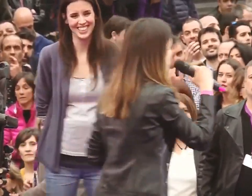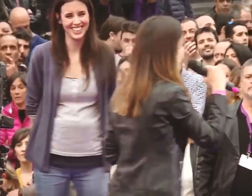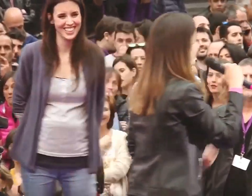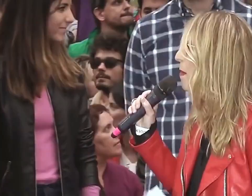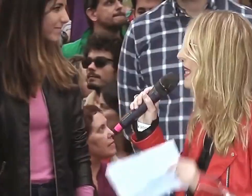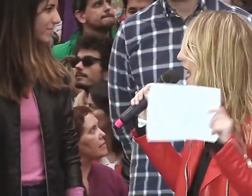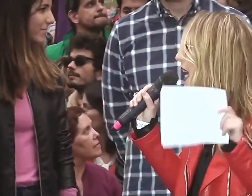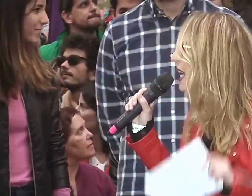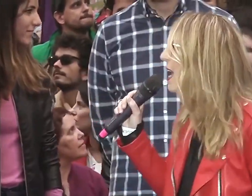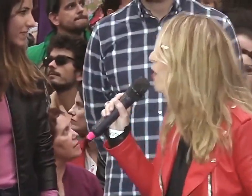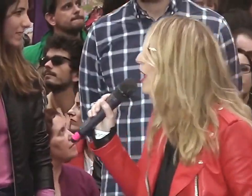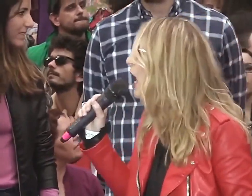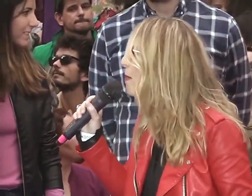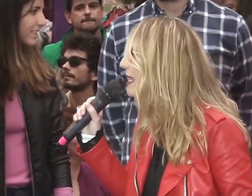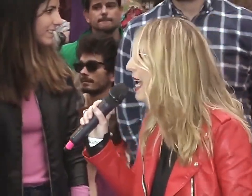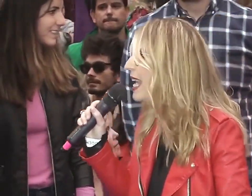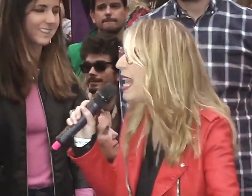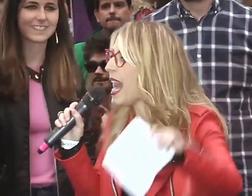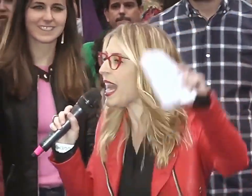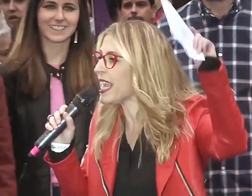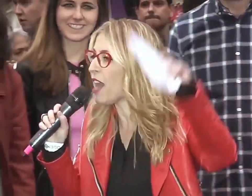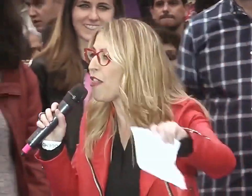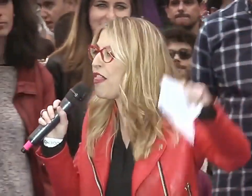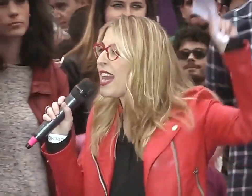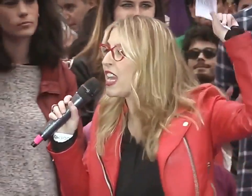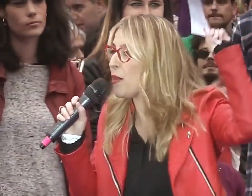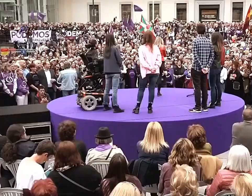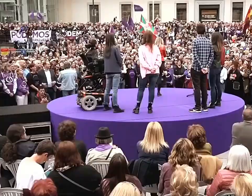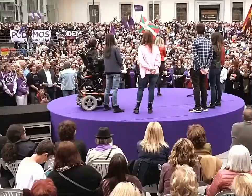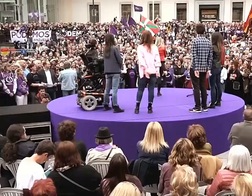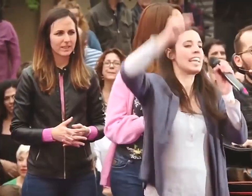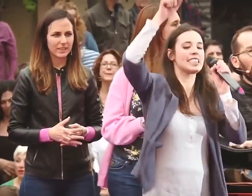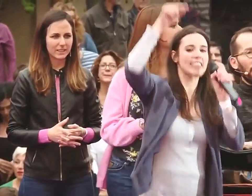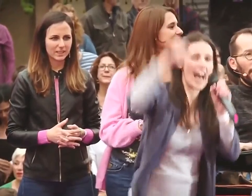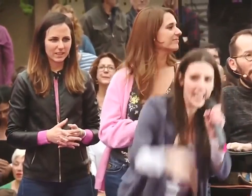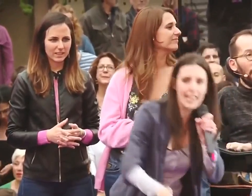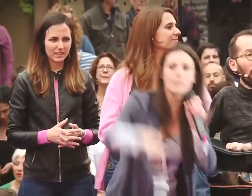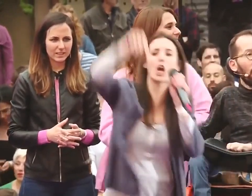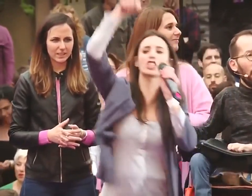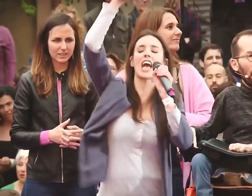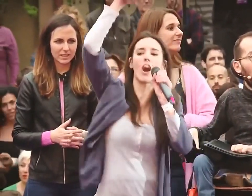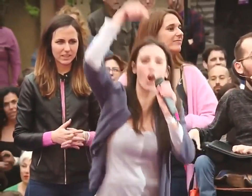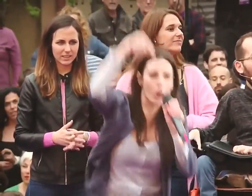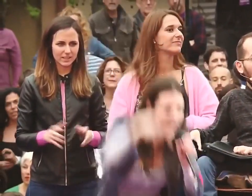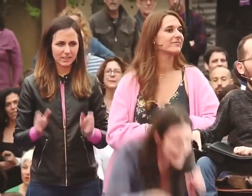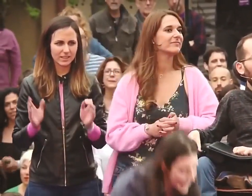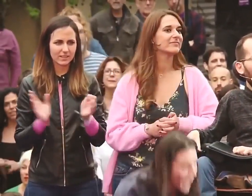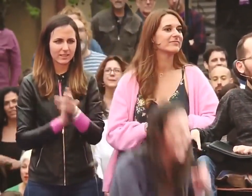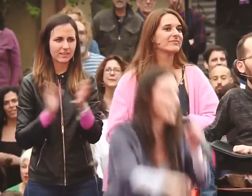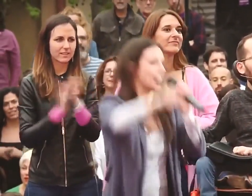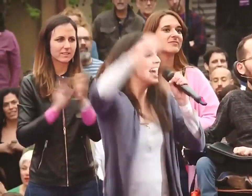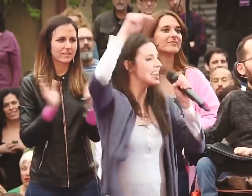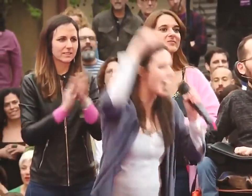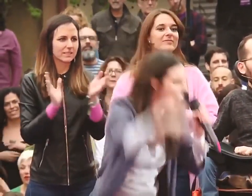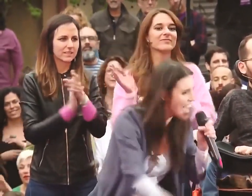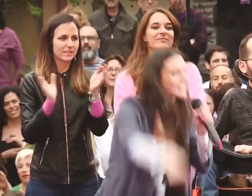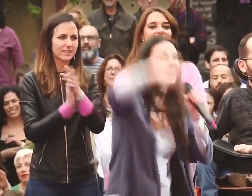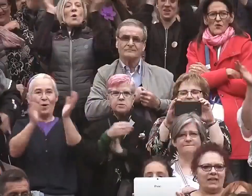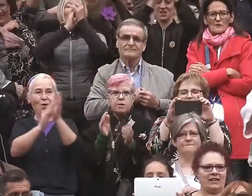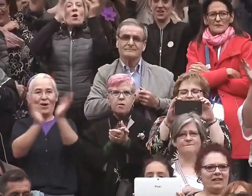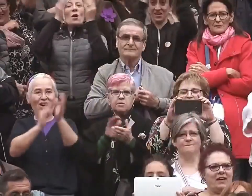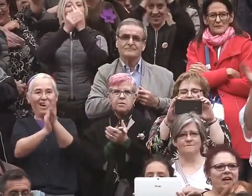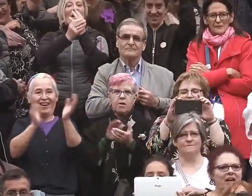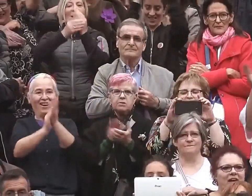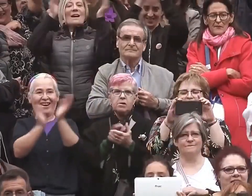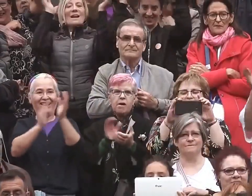Yo tampoco. Patriarcado y capital, alianza criminal. Y salimos a gobernar, de